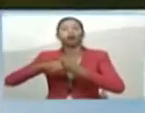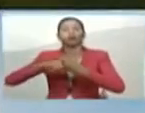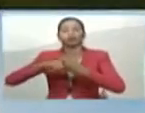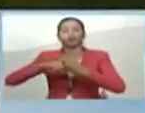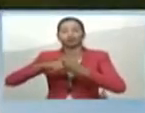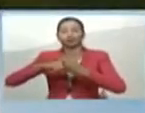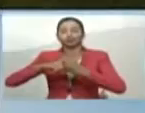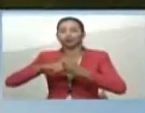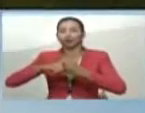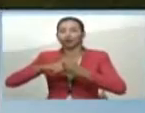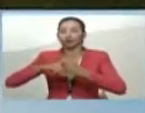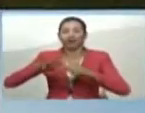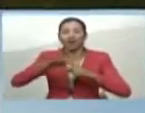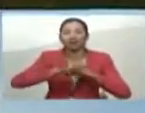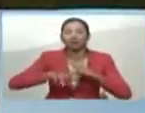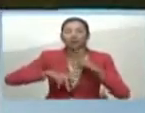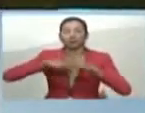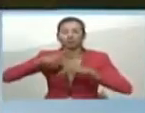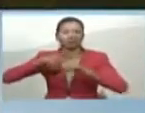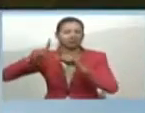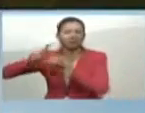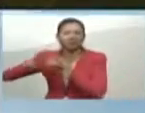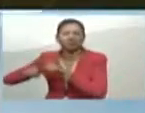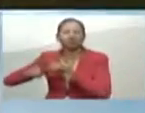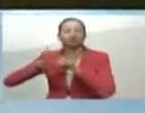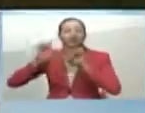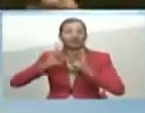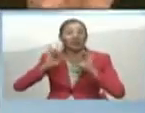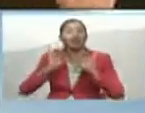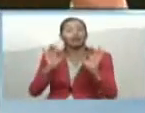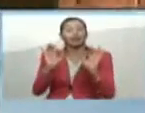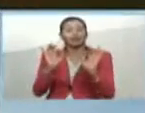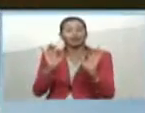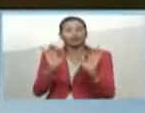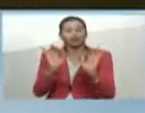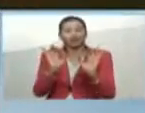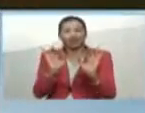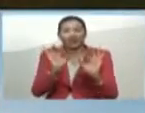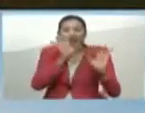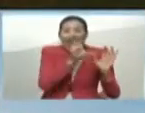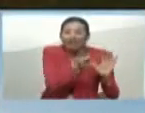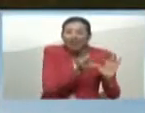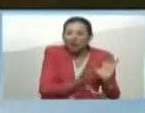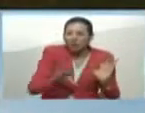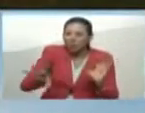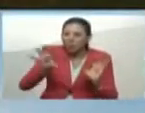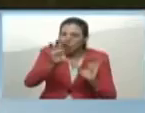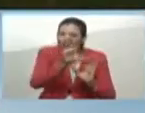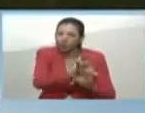están incorporados a los planes, etcétera. Pero específico, por región.